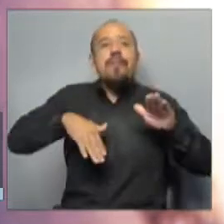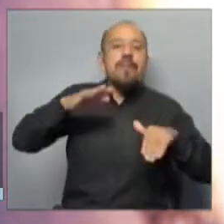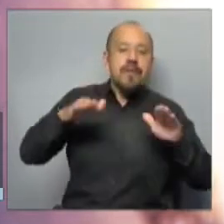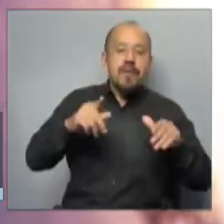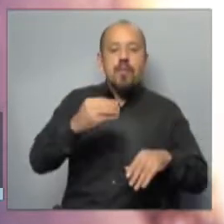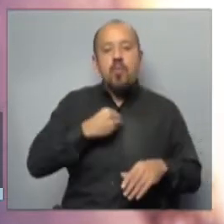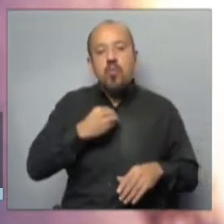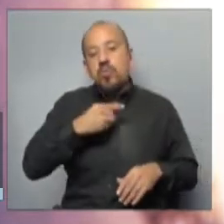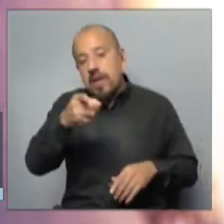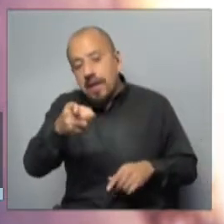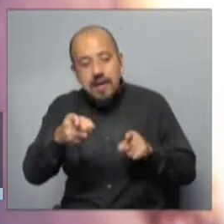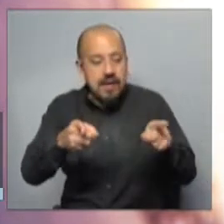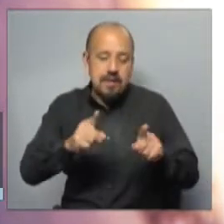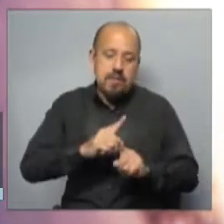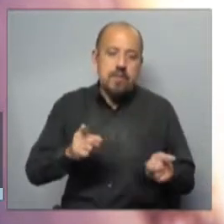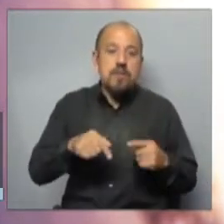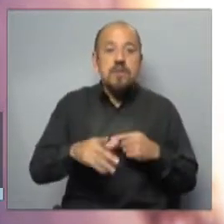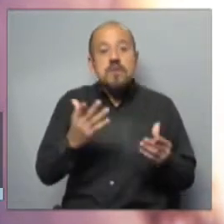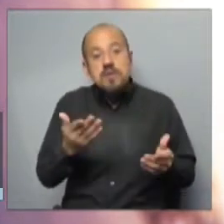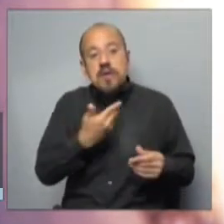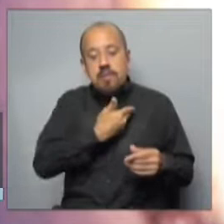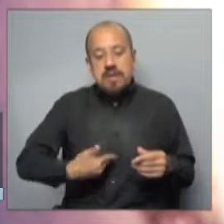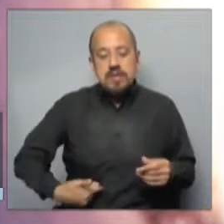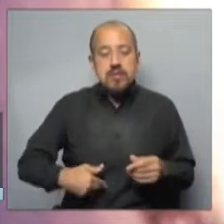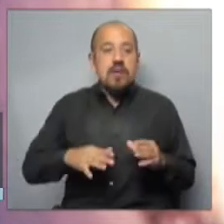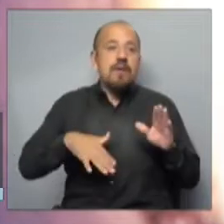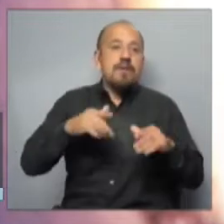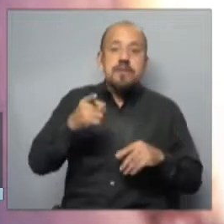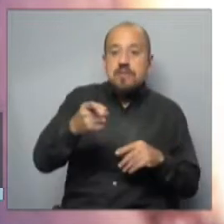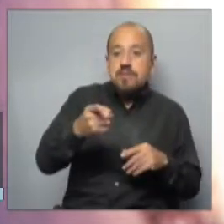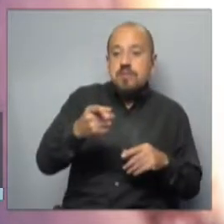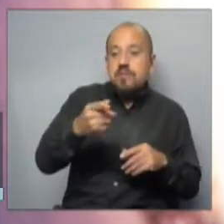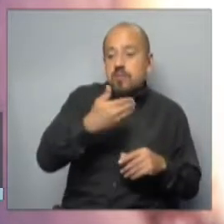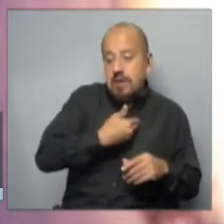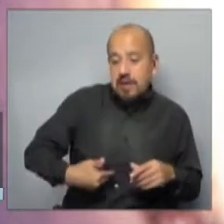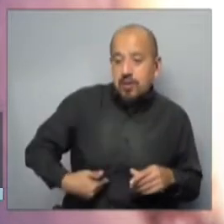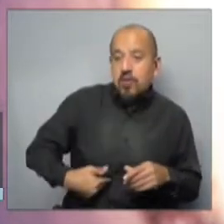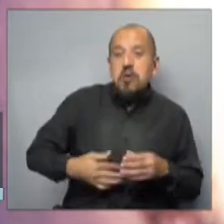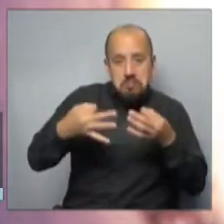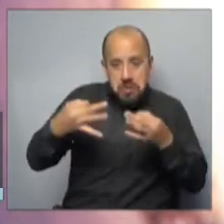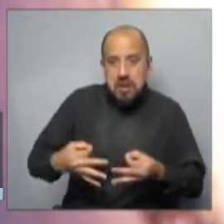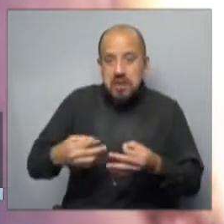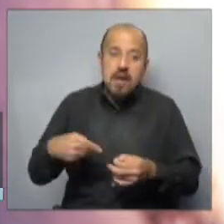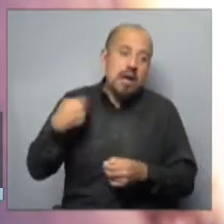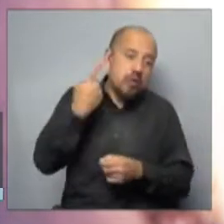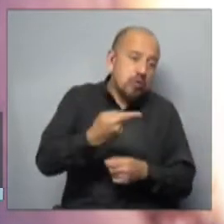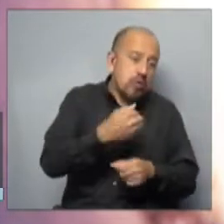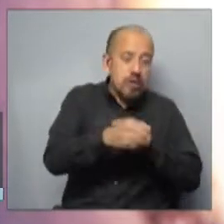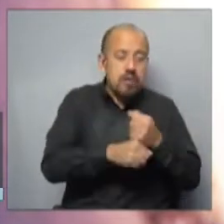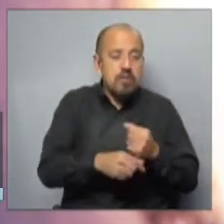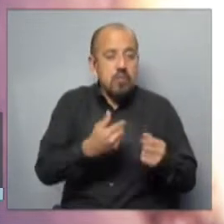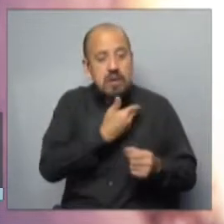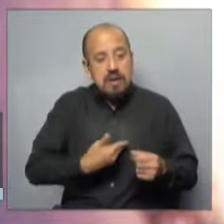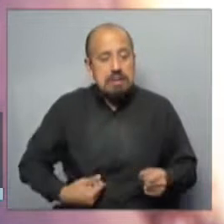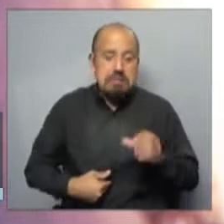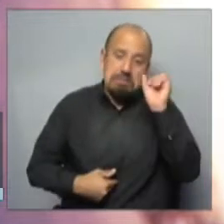porque además dependiendo del maestro un año tiene una maestra un maestro que incluye y al otro año y le